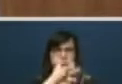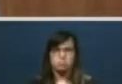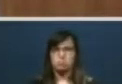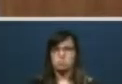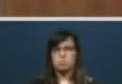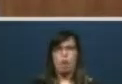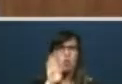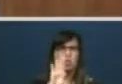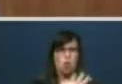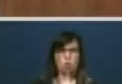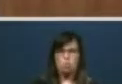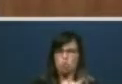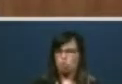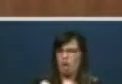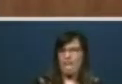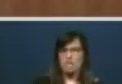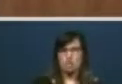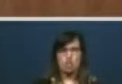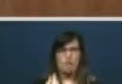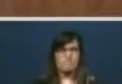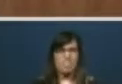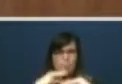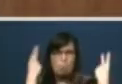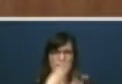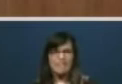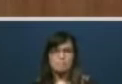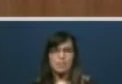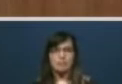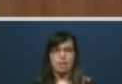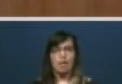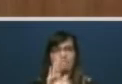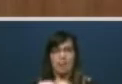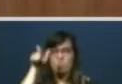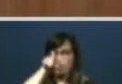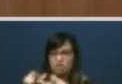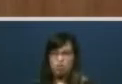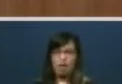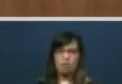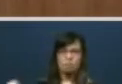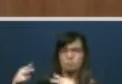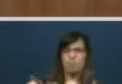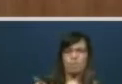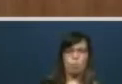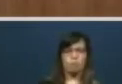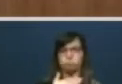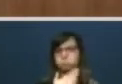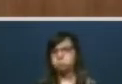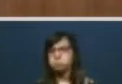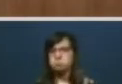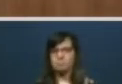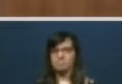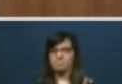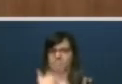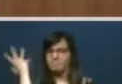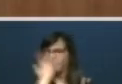pública y económica de españa en estos años han conducido a un gran número de ciudadanos a caer en la apatía a la desconfianza y un profundo